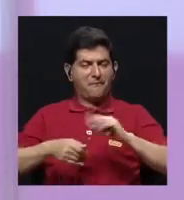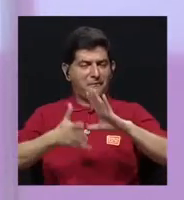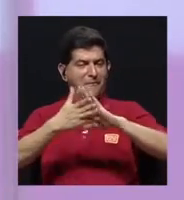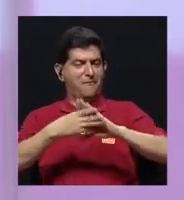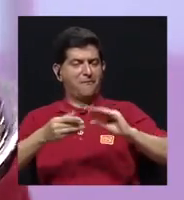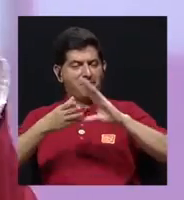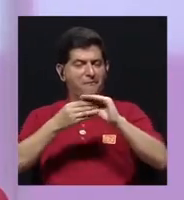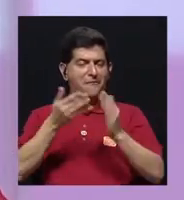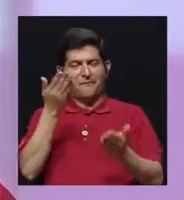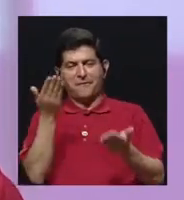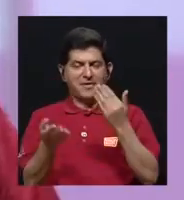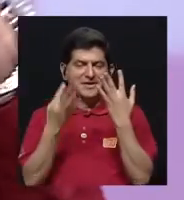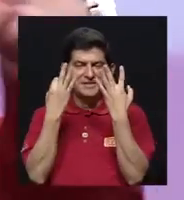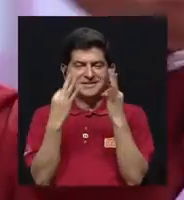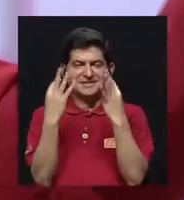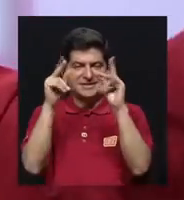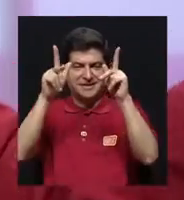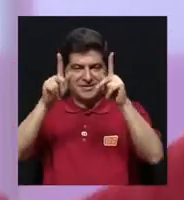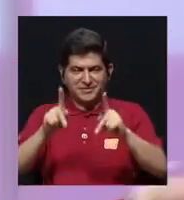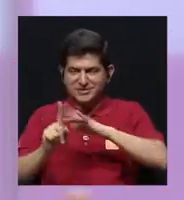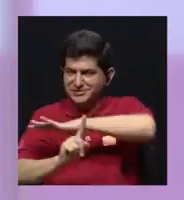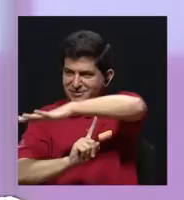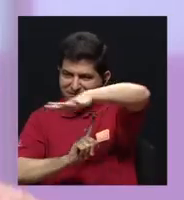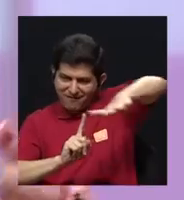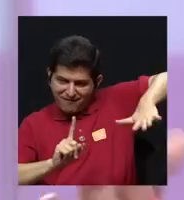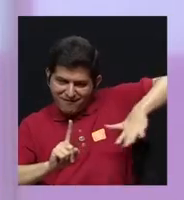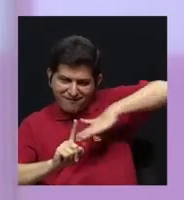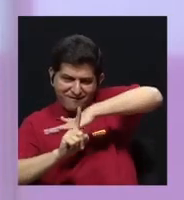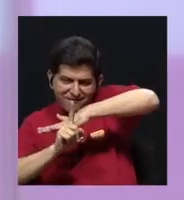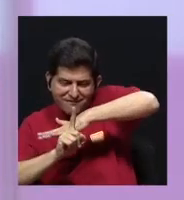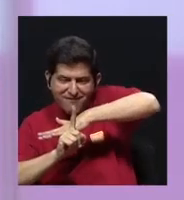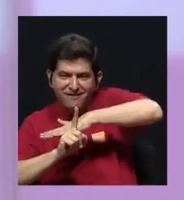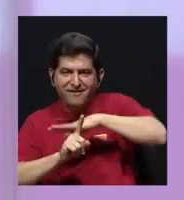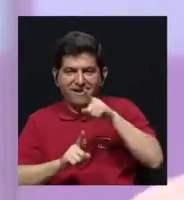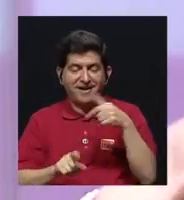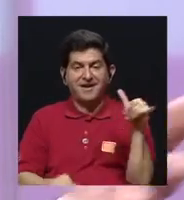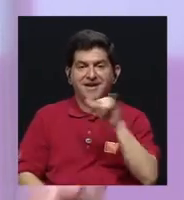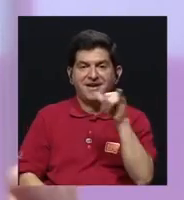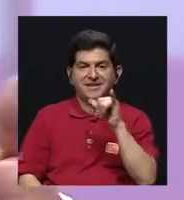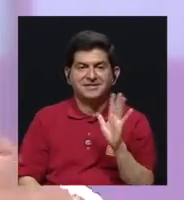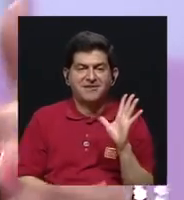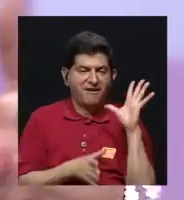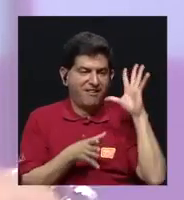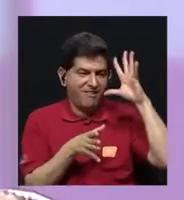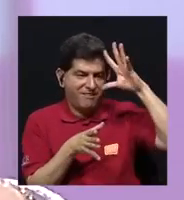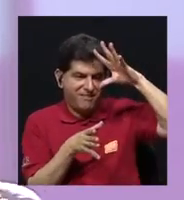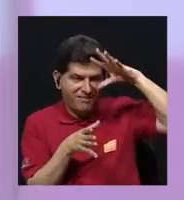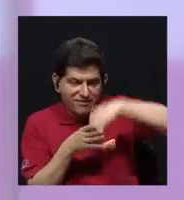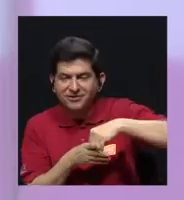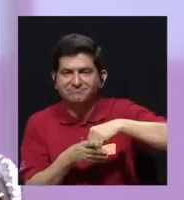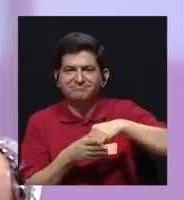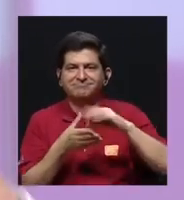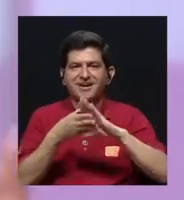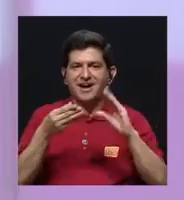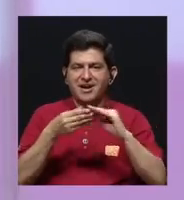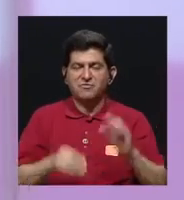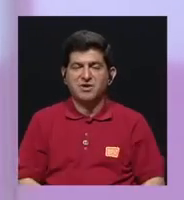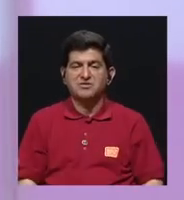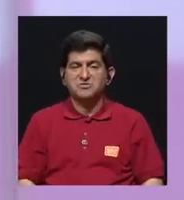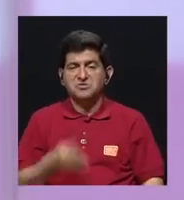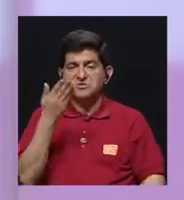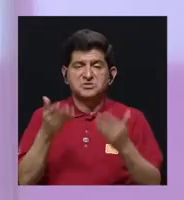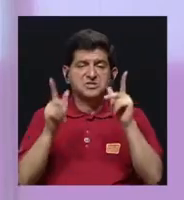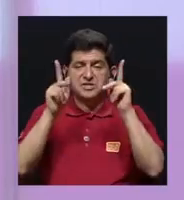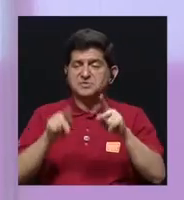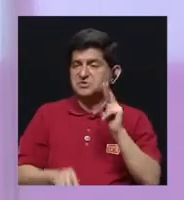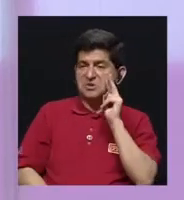narrar, tratar de que la gente que está alrededor de uno también esté metido entre el cuento, porque si no los están poniendo, no